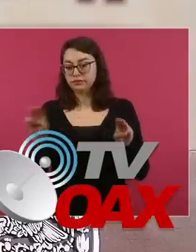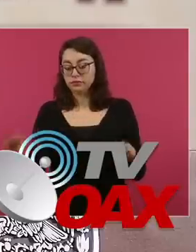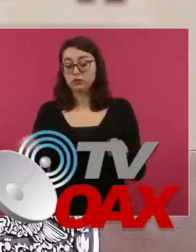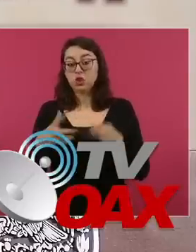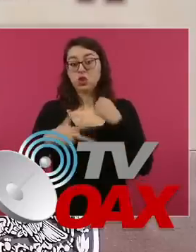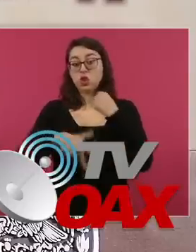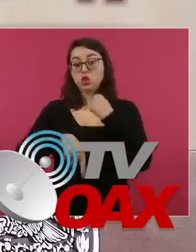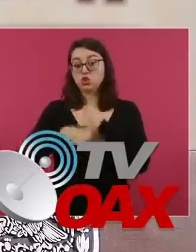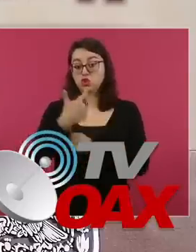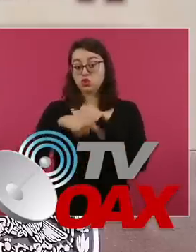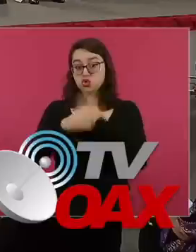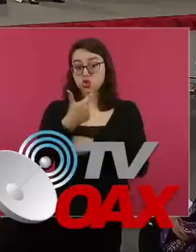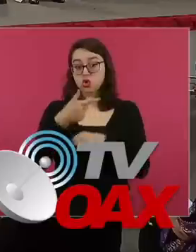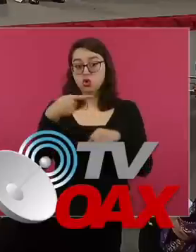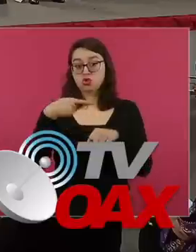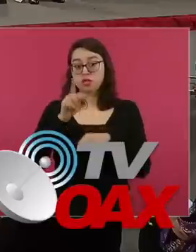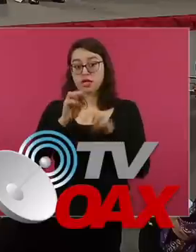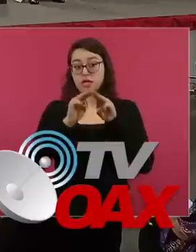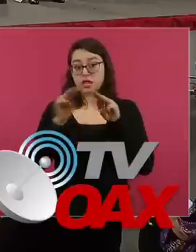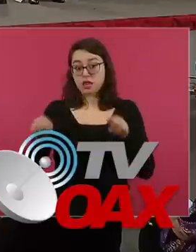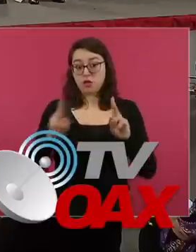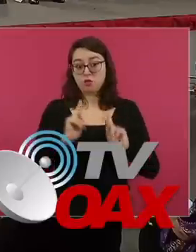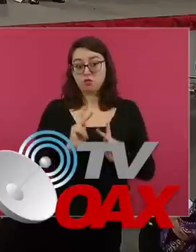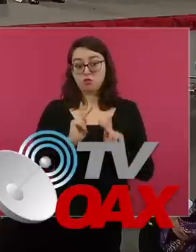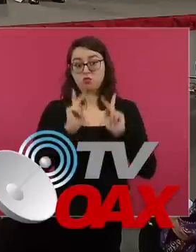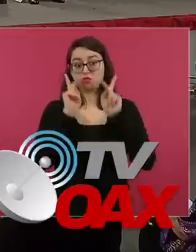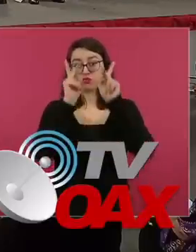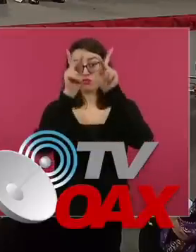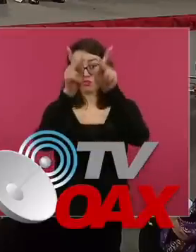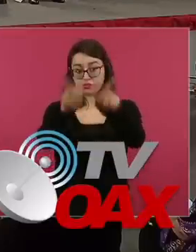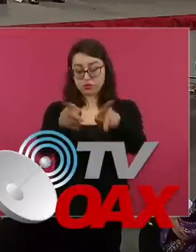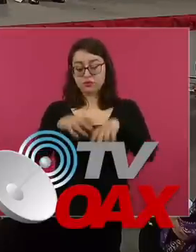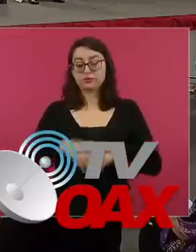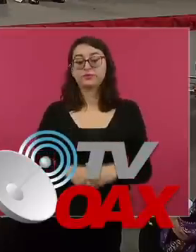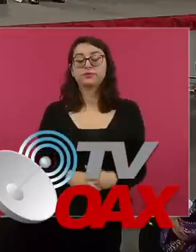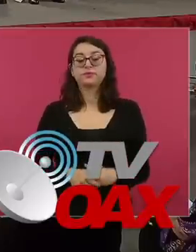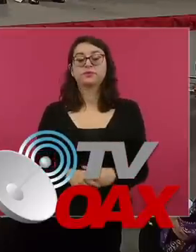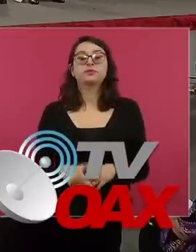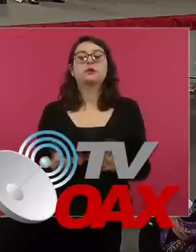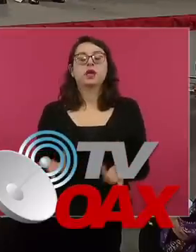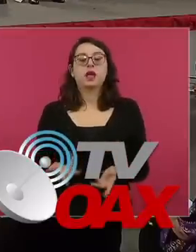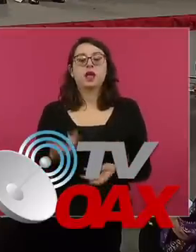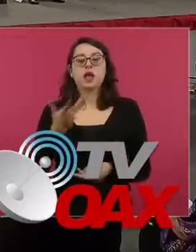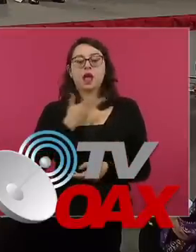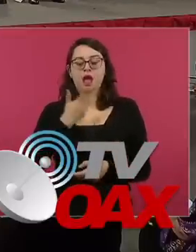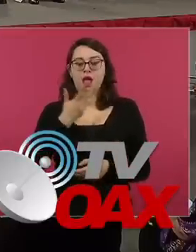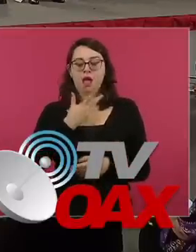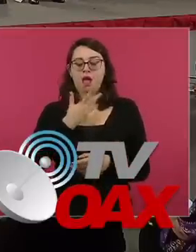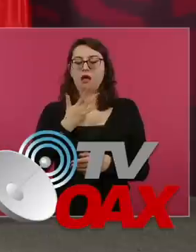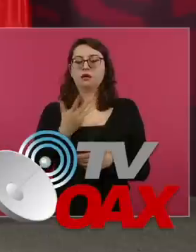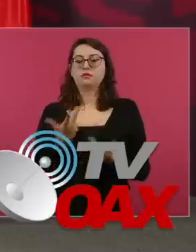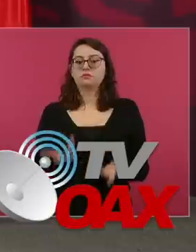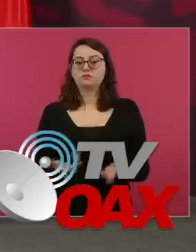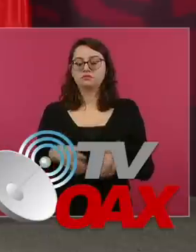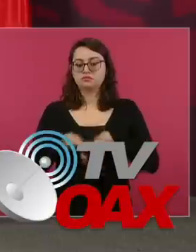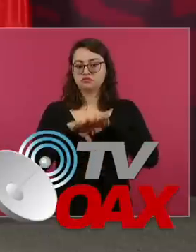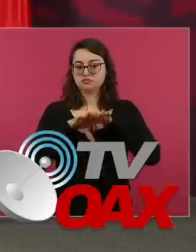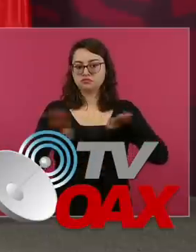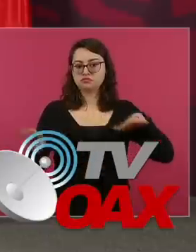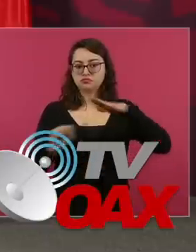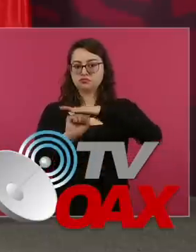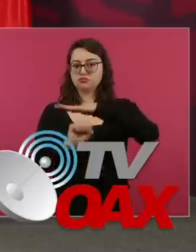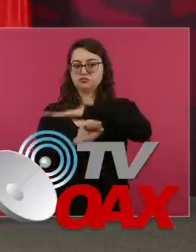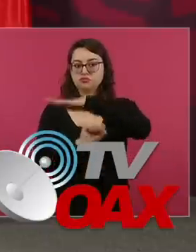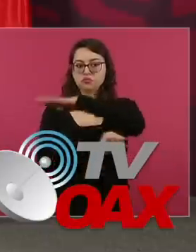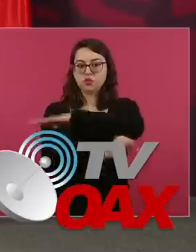viaducto elevado, al igual que en el tramo que va de Acumal a Tulum. Se cuenta con una losa, un terraplén sobre losa